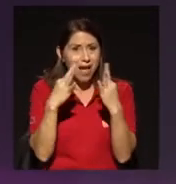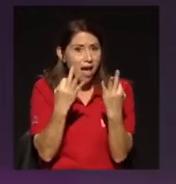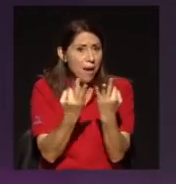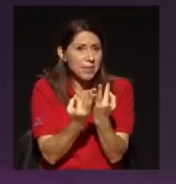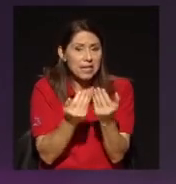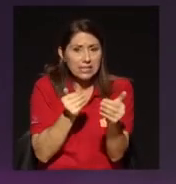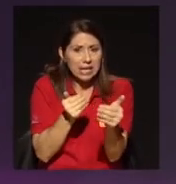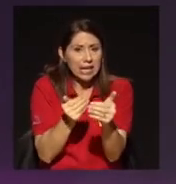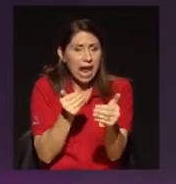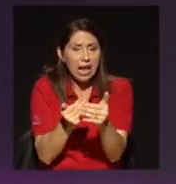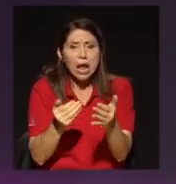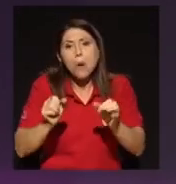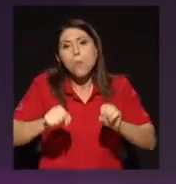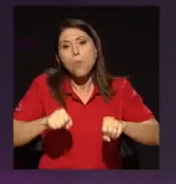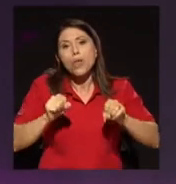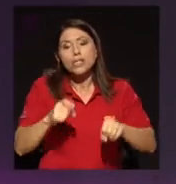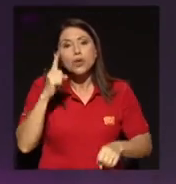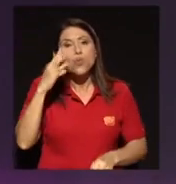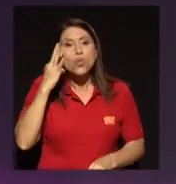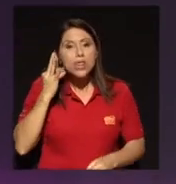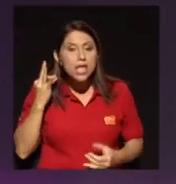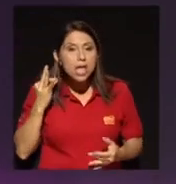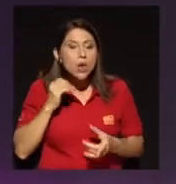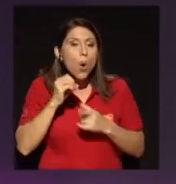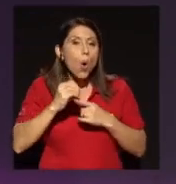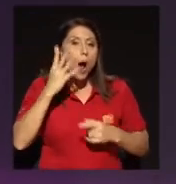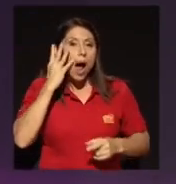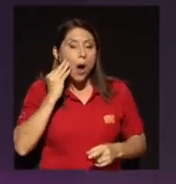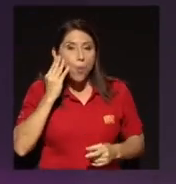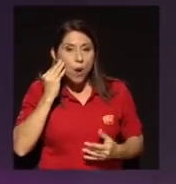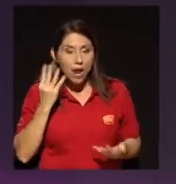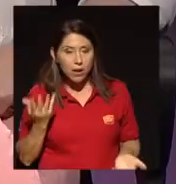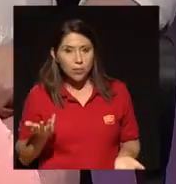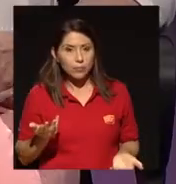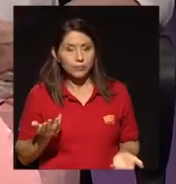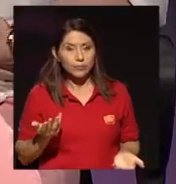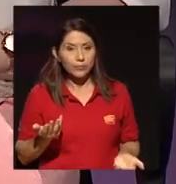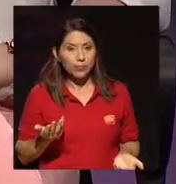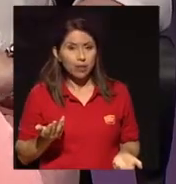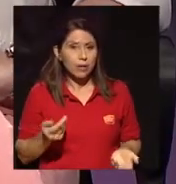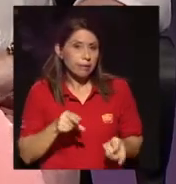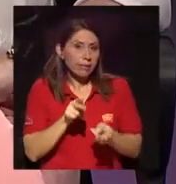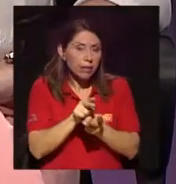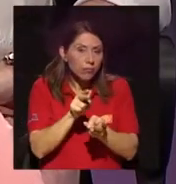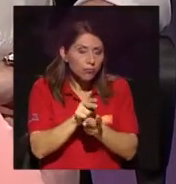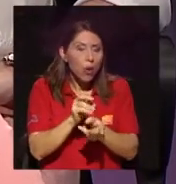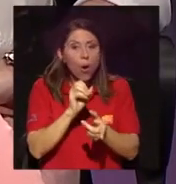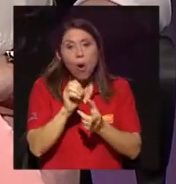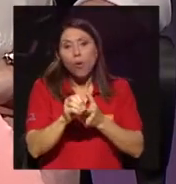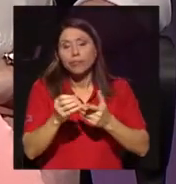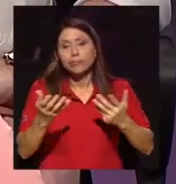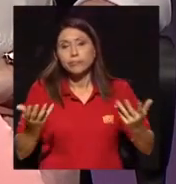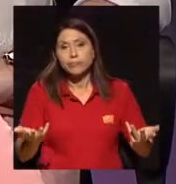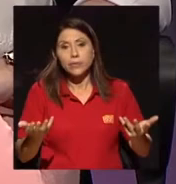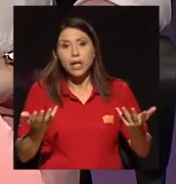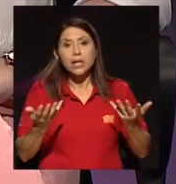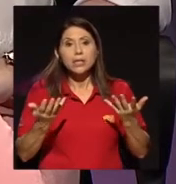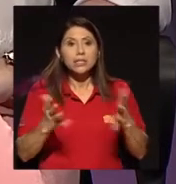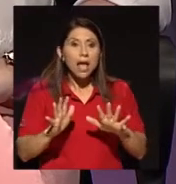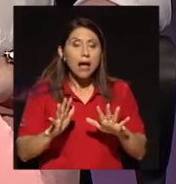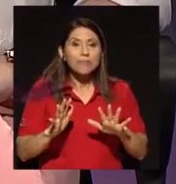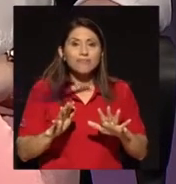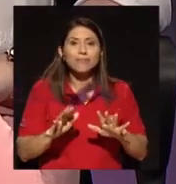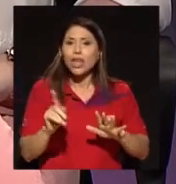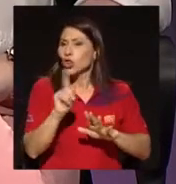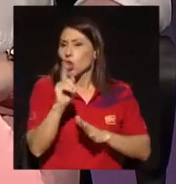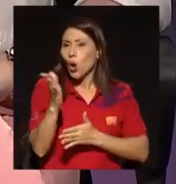pariente cercano, como puede ser un tío, como puede ser el abuelo, uh-huh, como puede ser, ya ahí no es biológico, pero